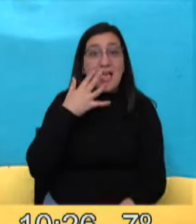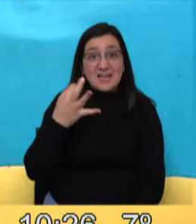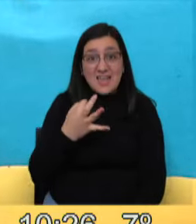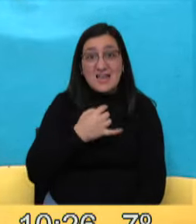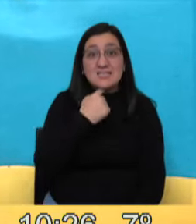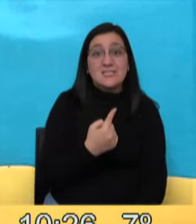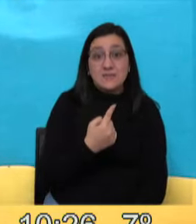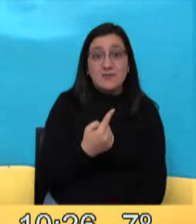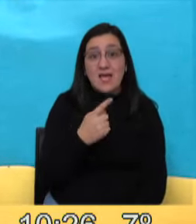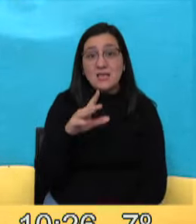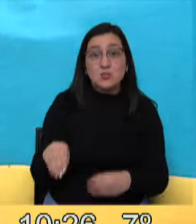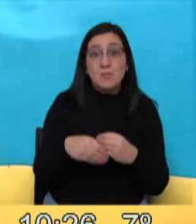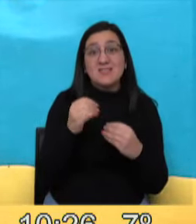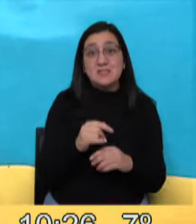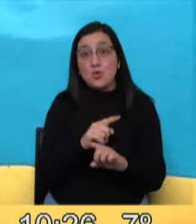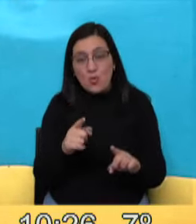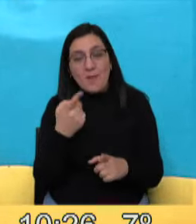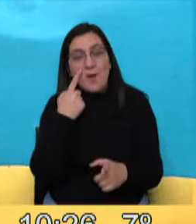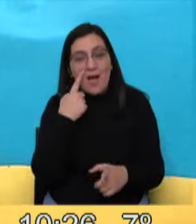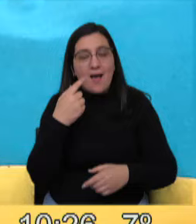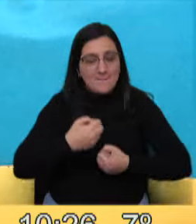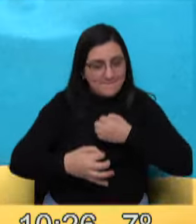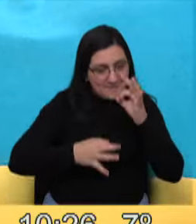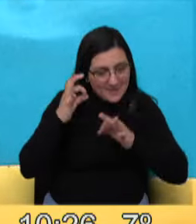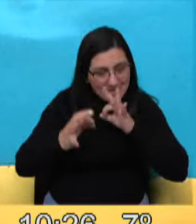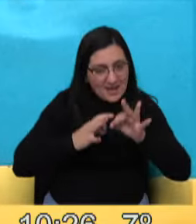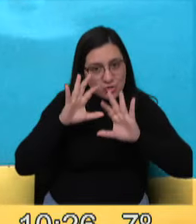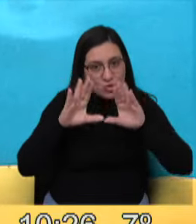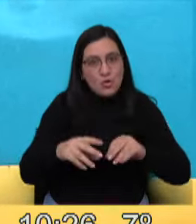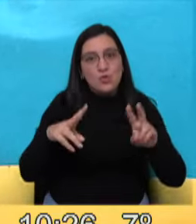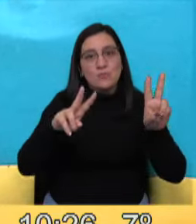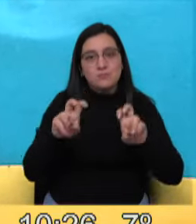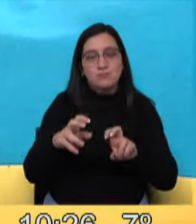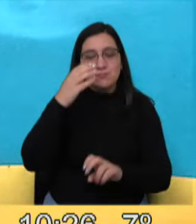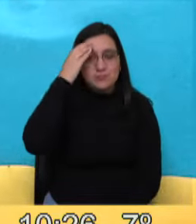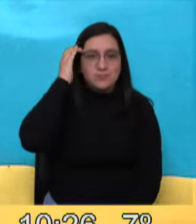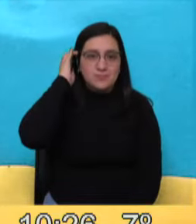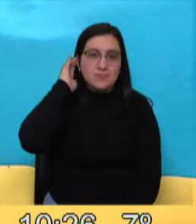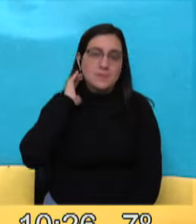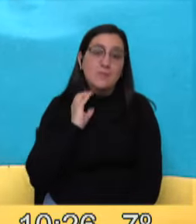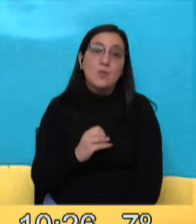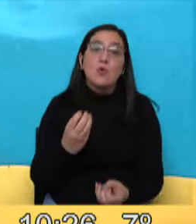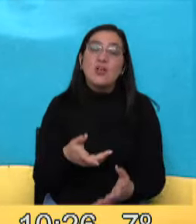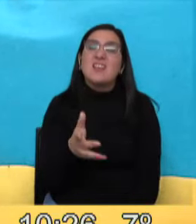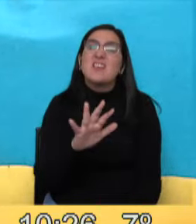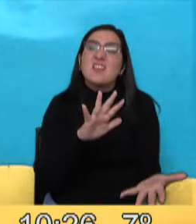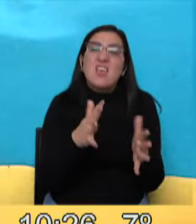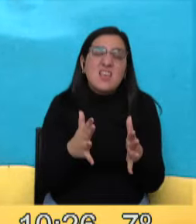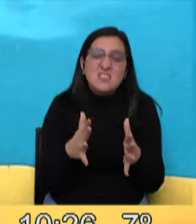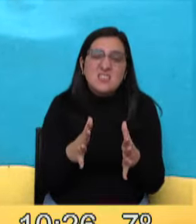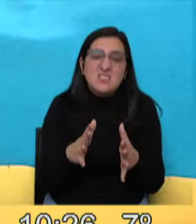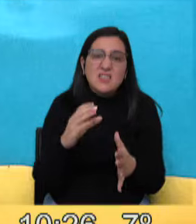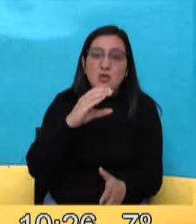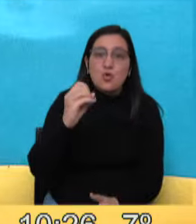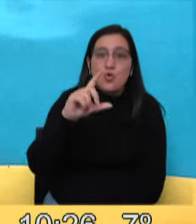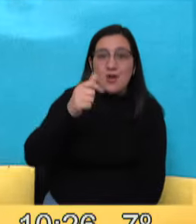sirve? ¿Hay que suplementar o no? Vamos a tratar de tocarla toda. Así que así sacamos bastante de una manera sencilla. Bueno, ¿qué es? ¿Cómo se ve? El colágeno es